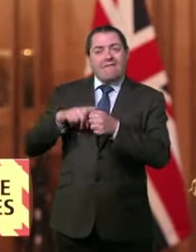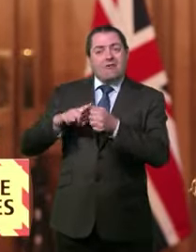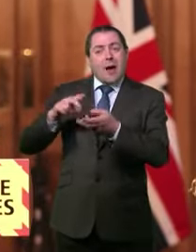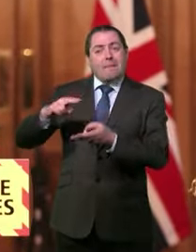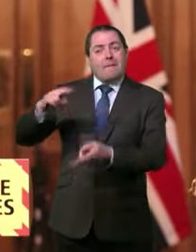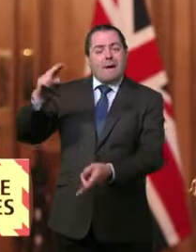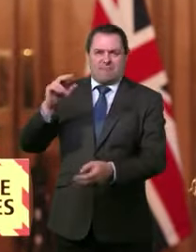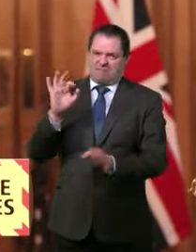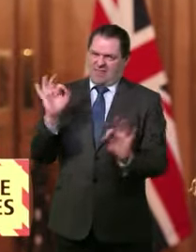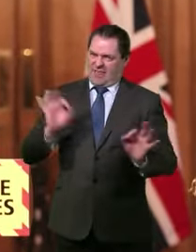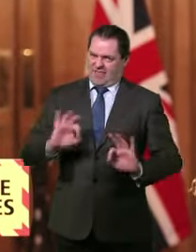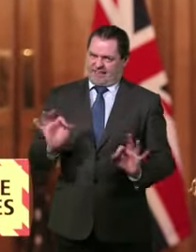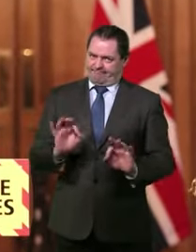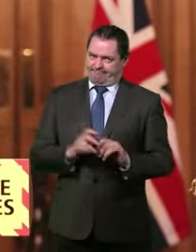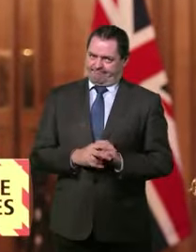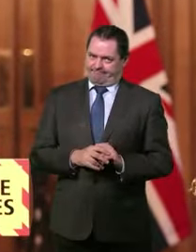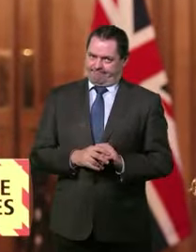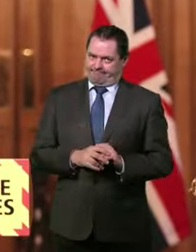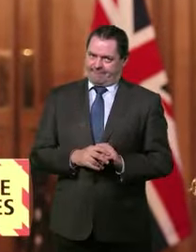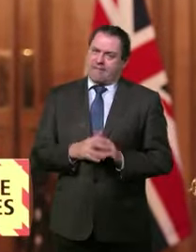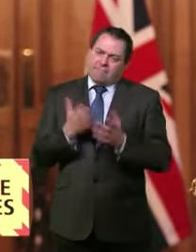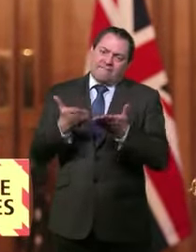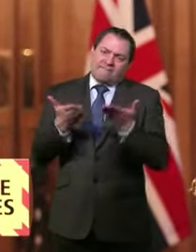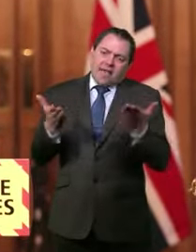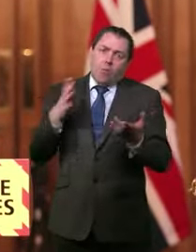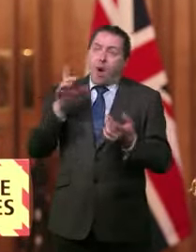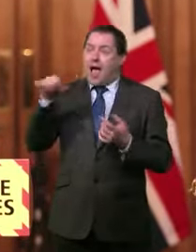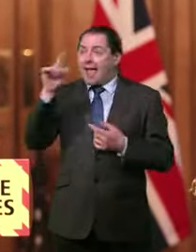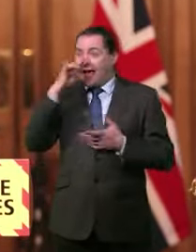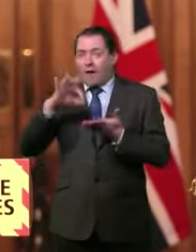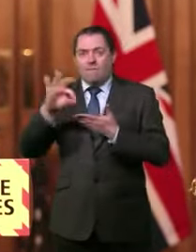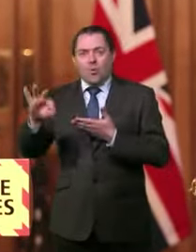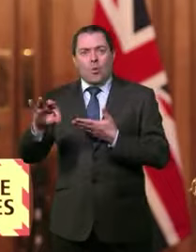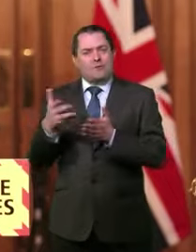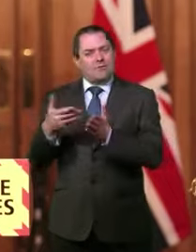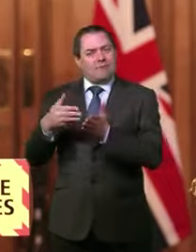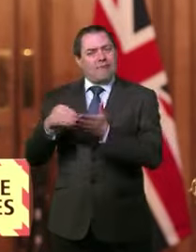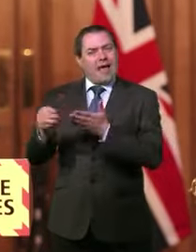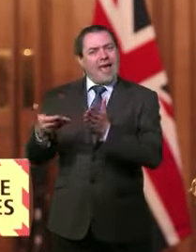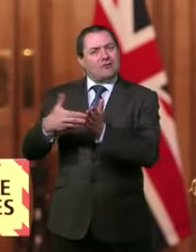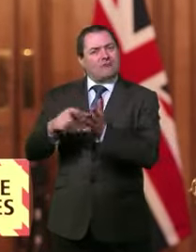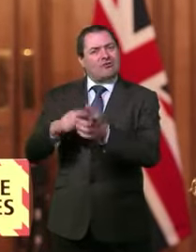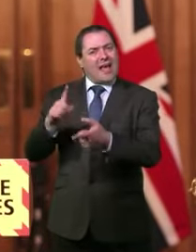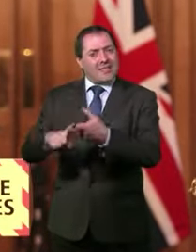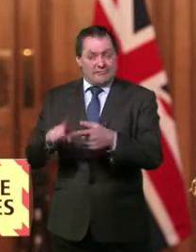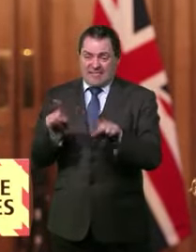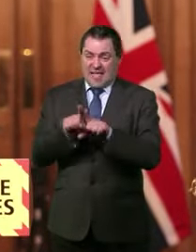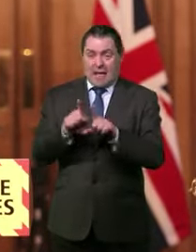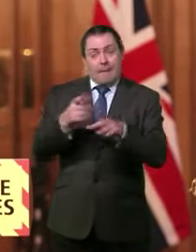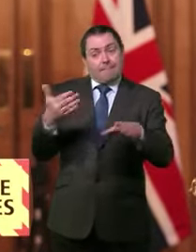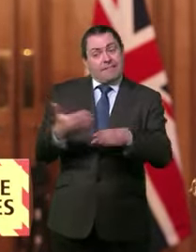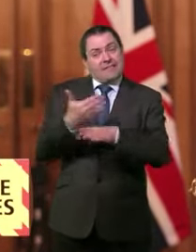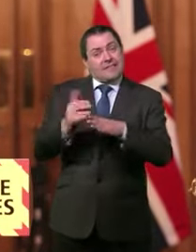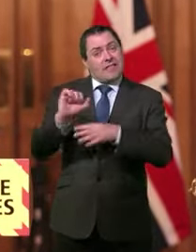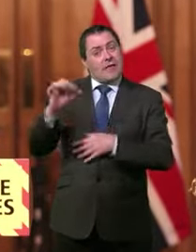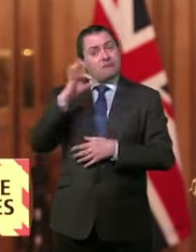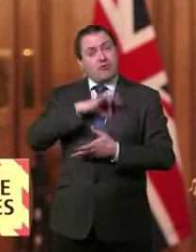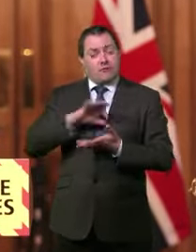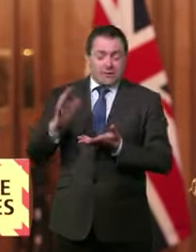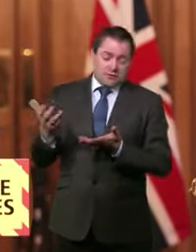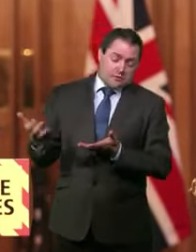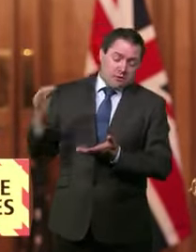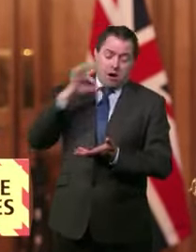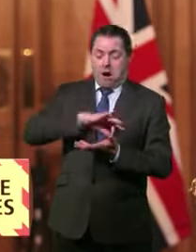que contribuyan también dentro de dos años mucho más allá de nuestra recuperación en